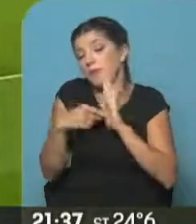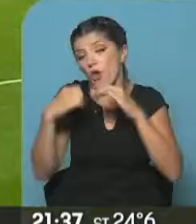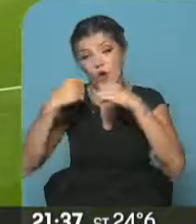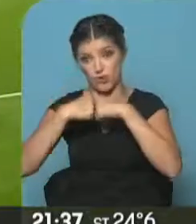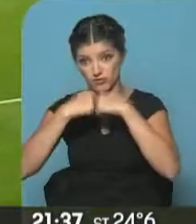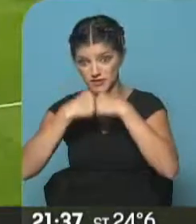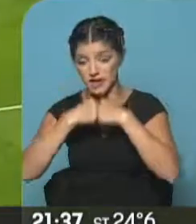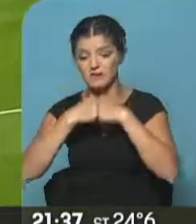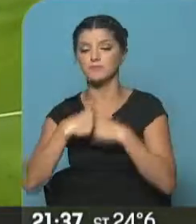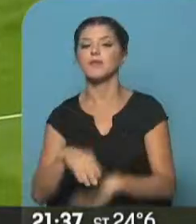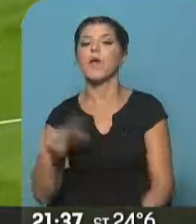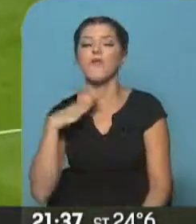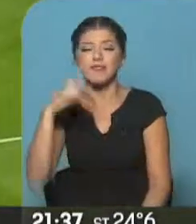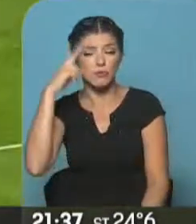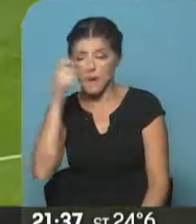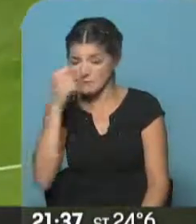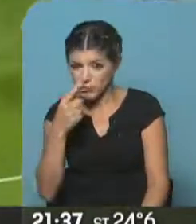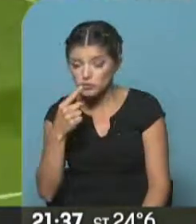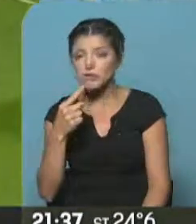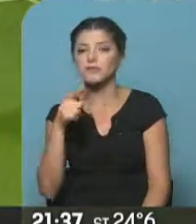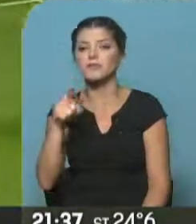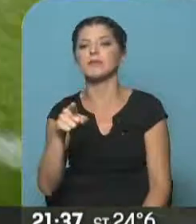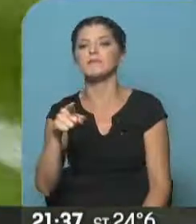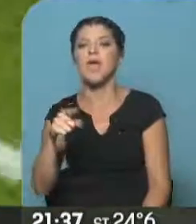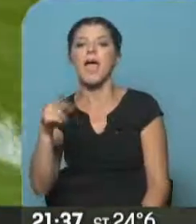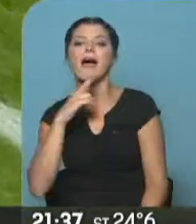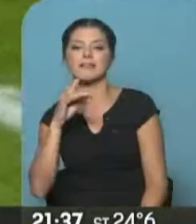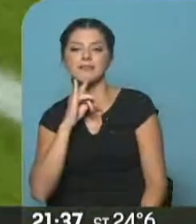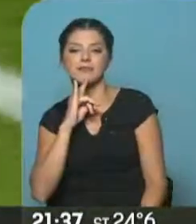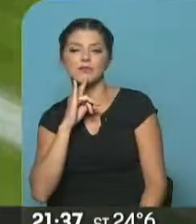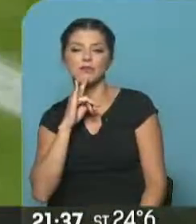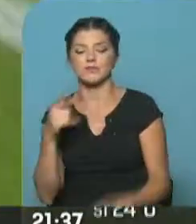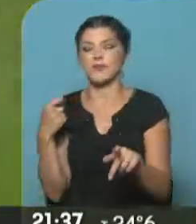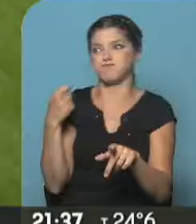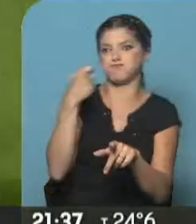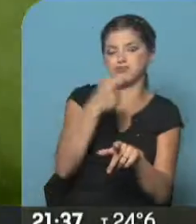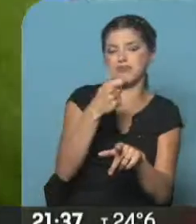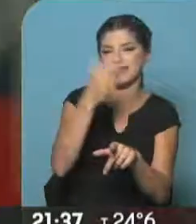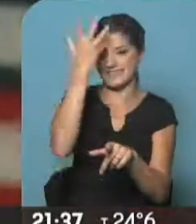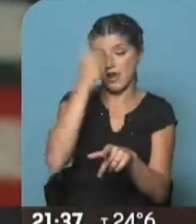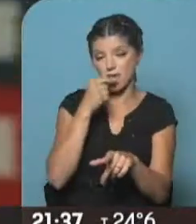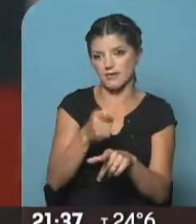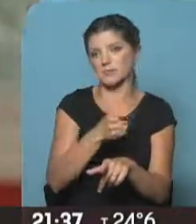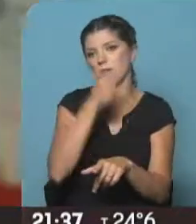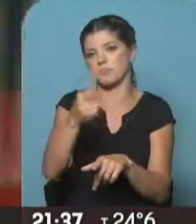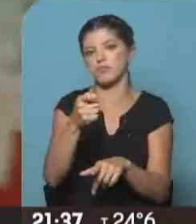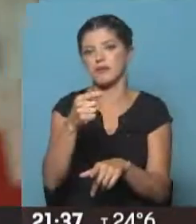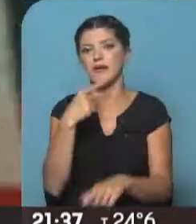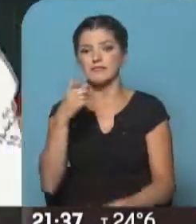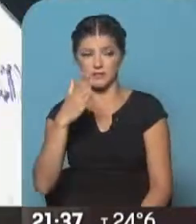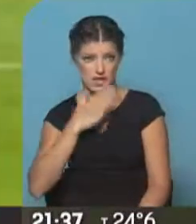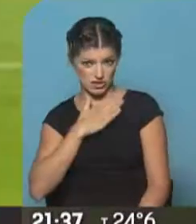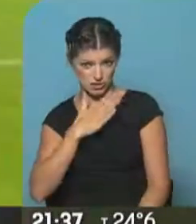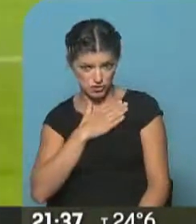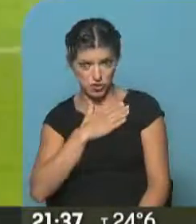final. Atlético jugado. San Lorenzo de contra. Blandi altruista, dice, si no lo hago yo porque no